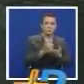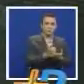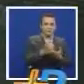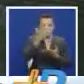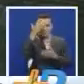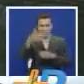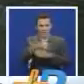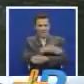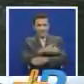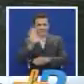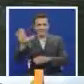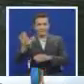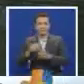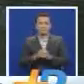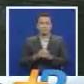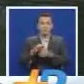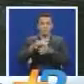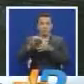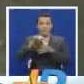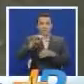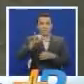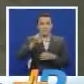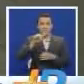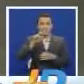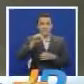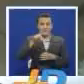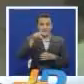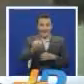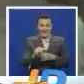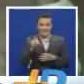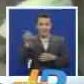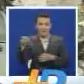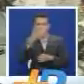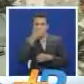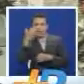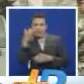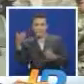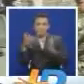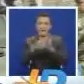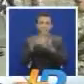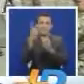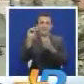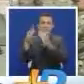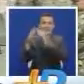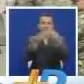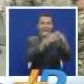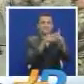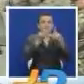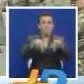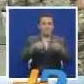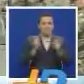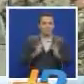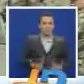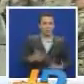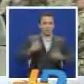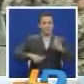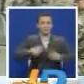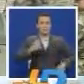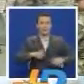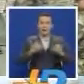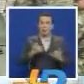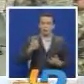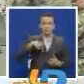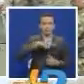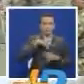de las FARC a Miranda, que dejó 16 lesionados y más de 20 casas afectadas. Continuamos haciendo las operaciones en profundidad, siguiendo